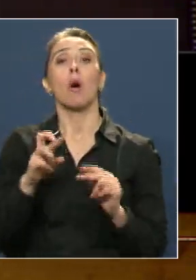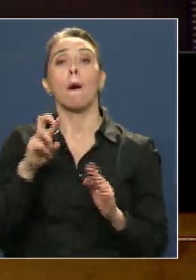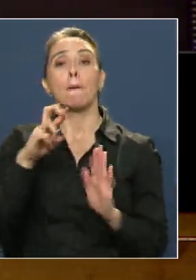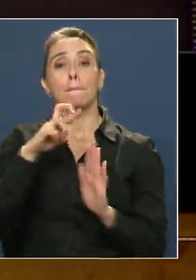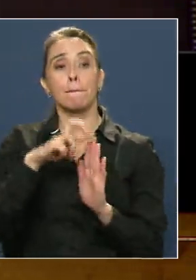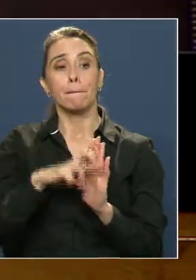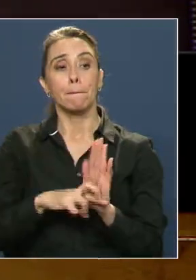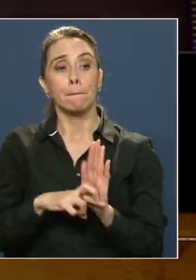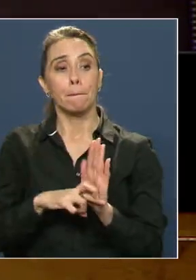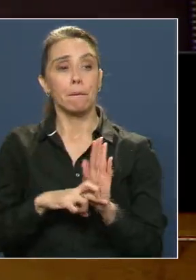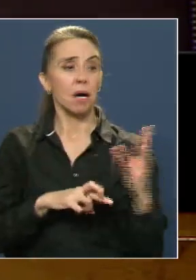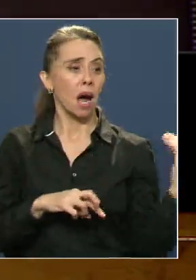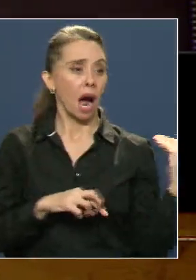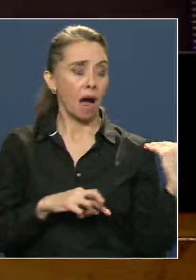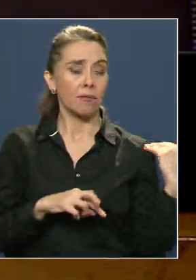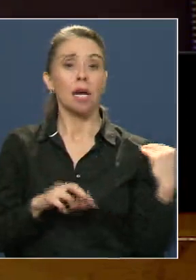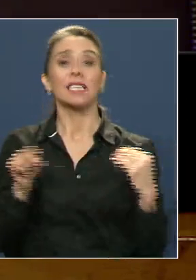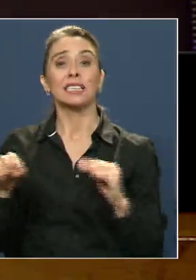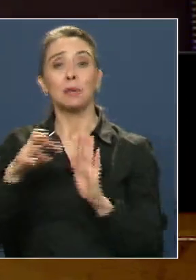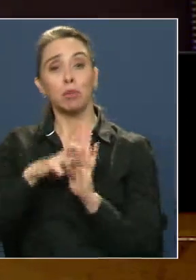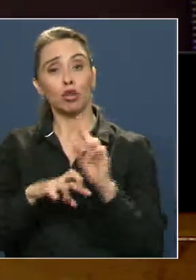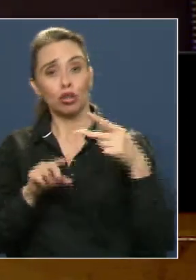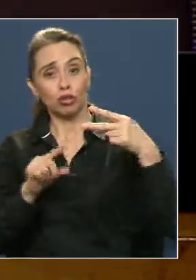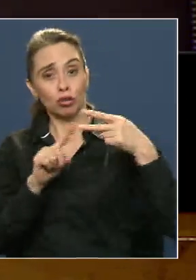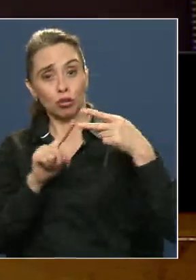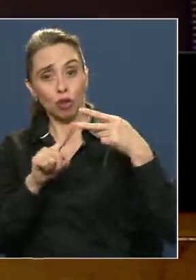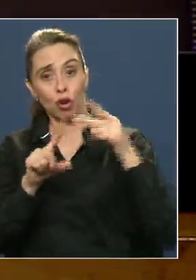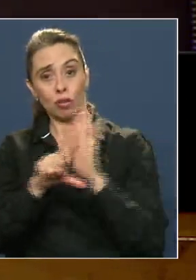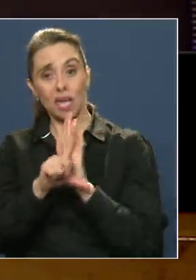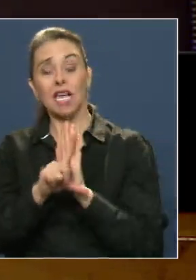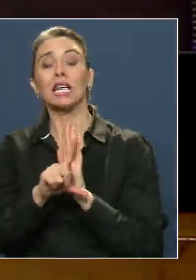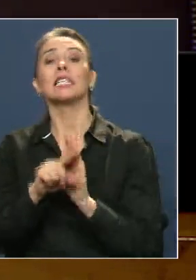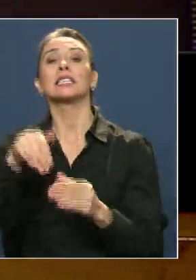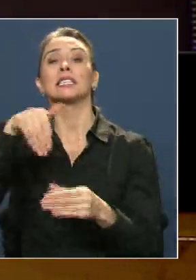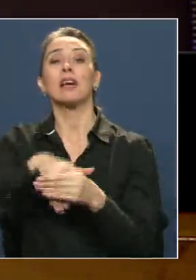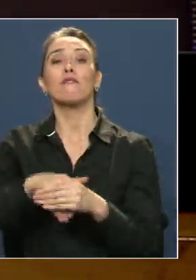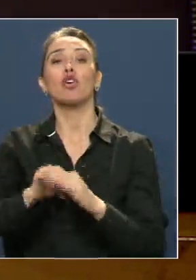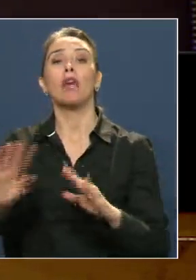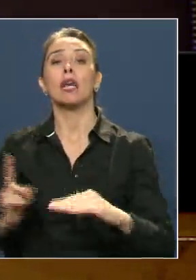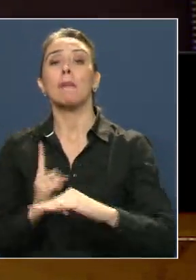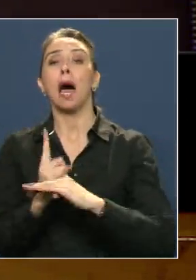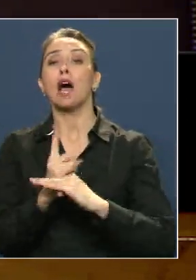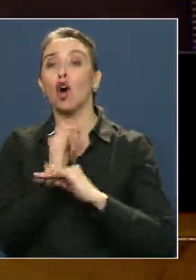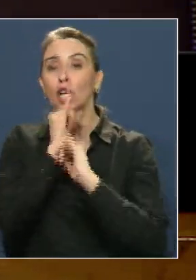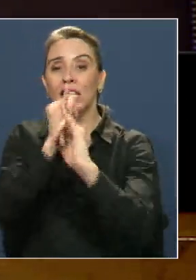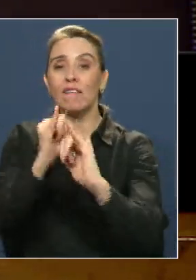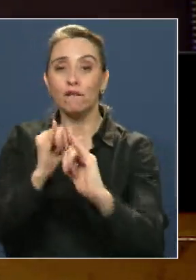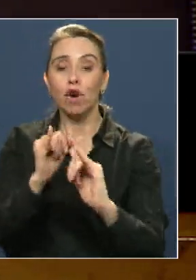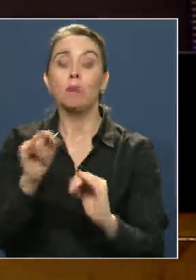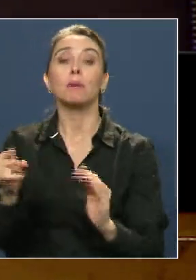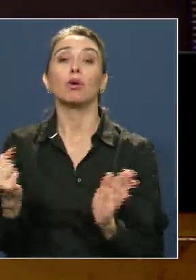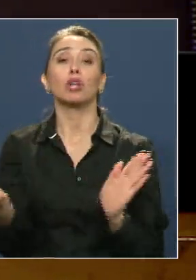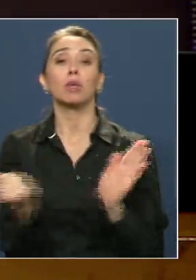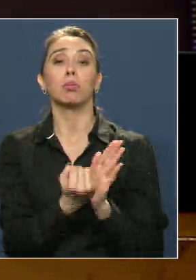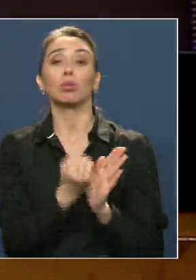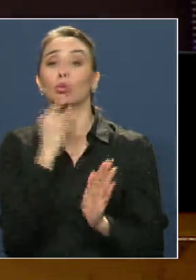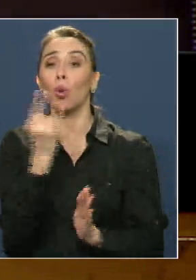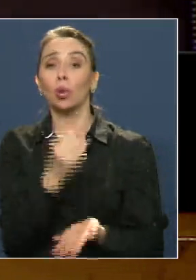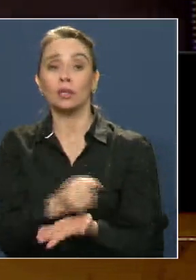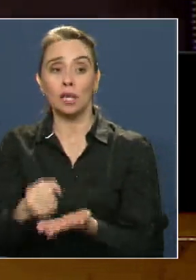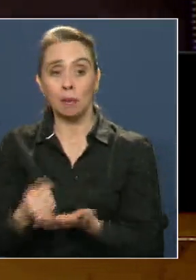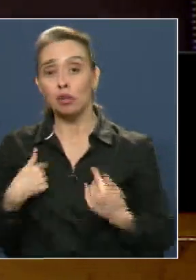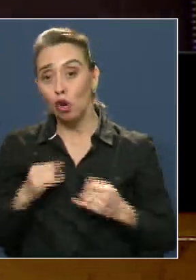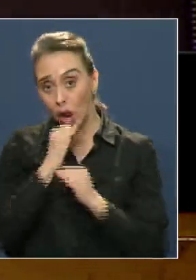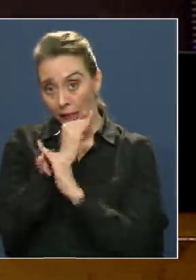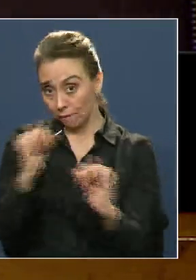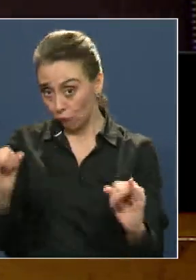proyecto con el informe y terminar con ese proyecto que es de suma urgencia. Lo pongo a información